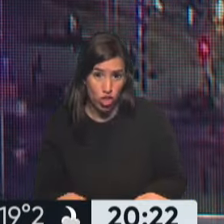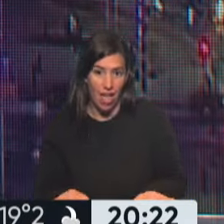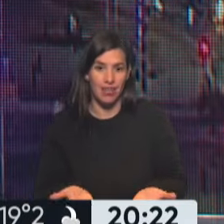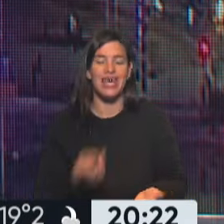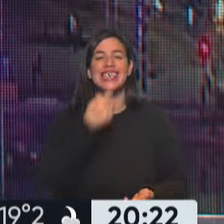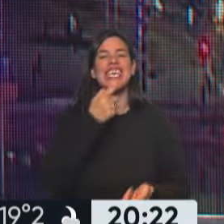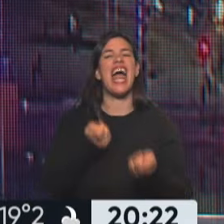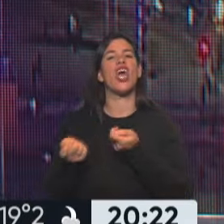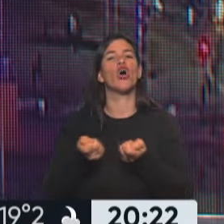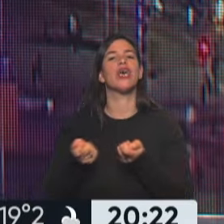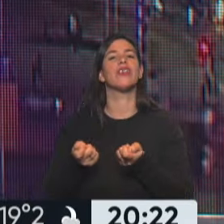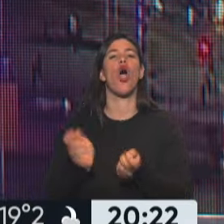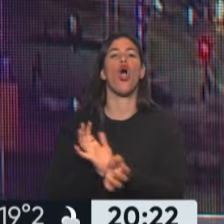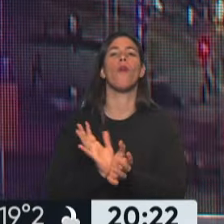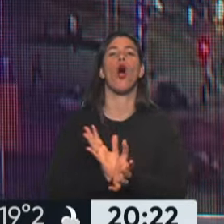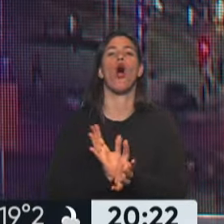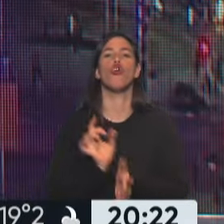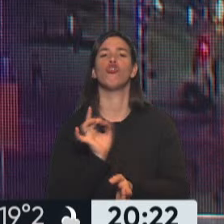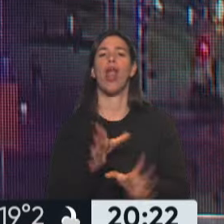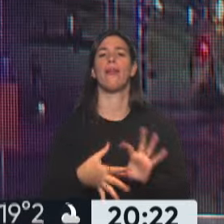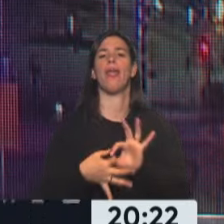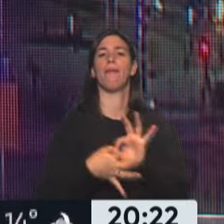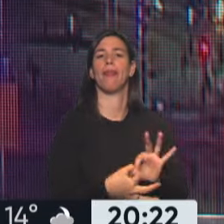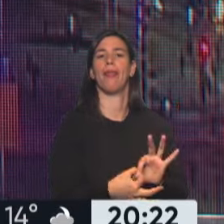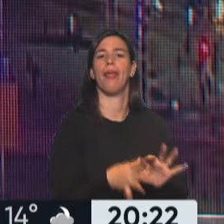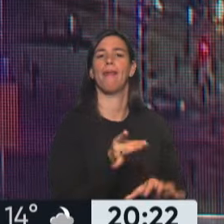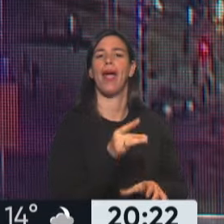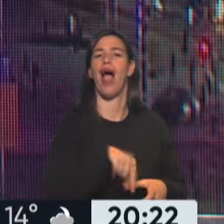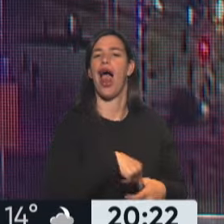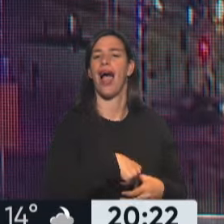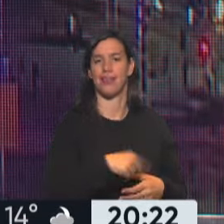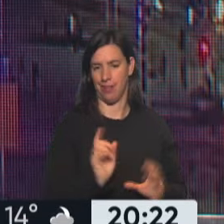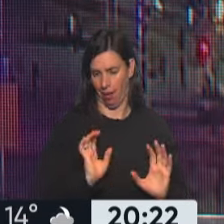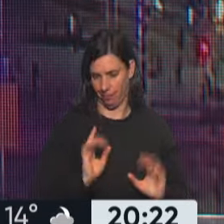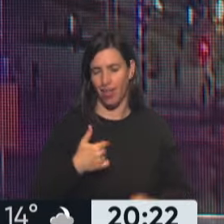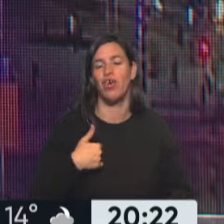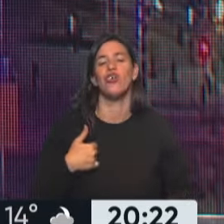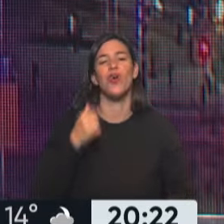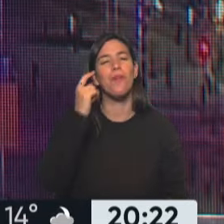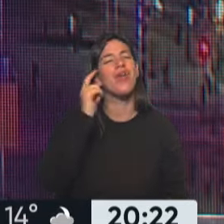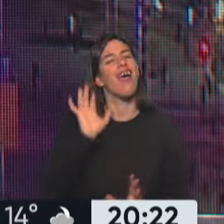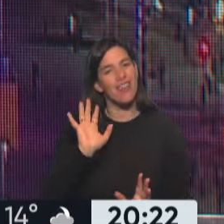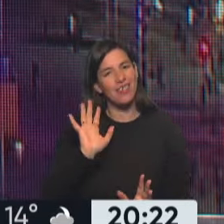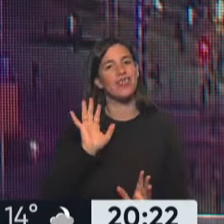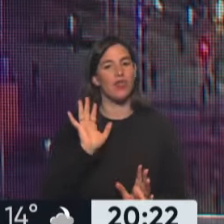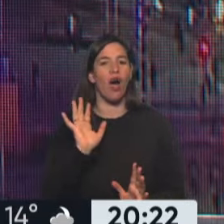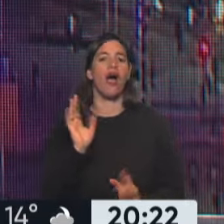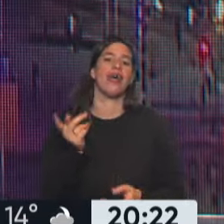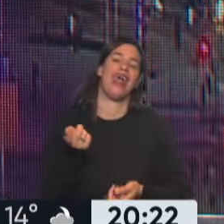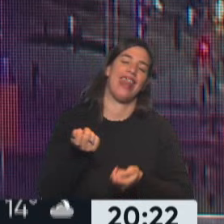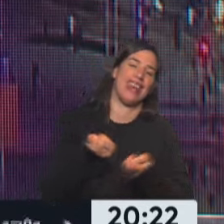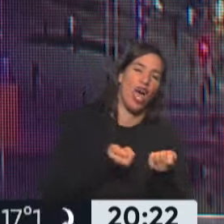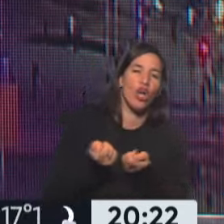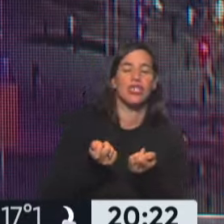fuese parte de la casta creo que desde la aprobación de la ley bases en este segundo semestre con la incorporación de